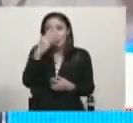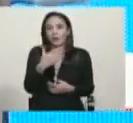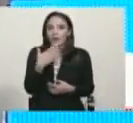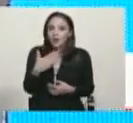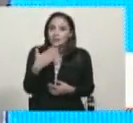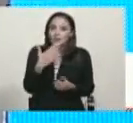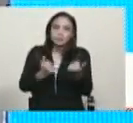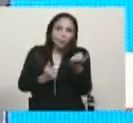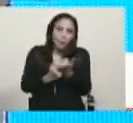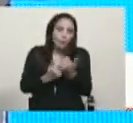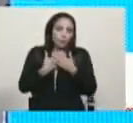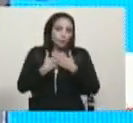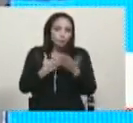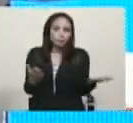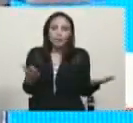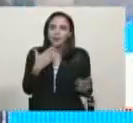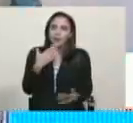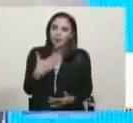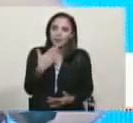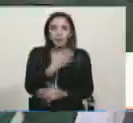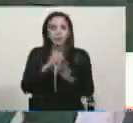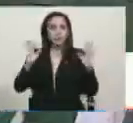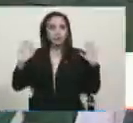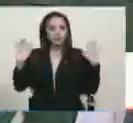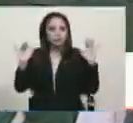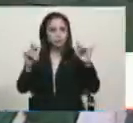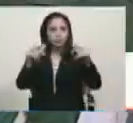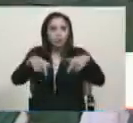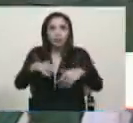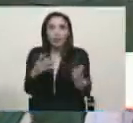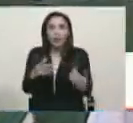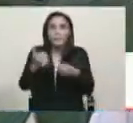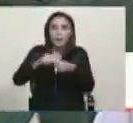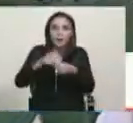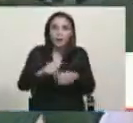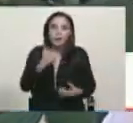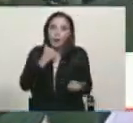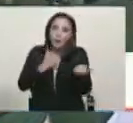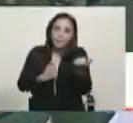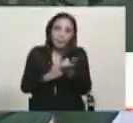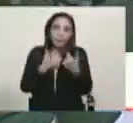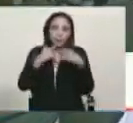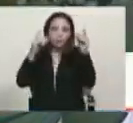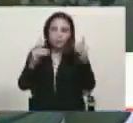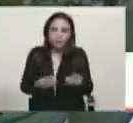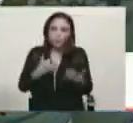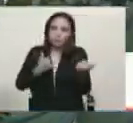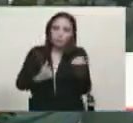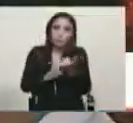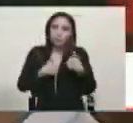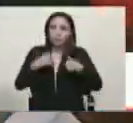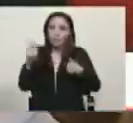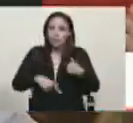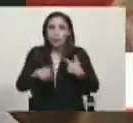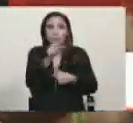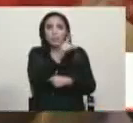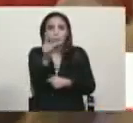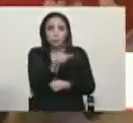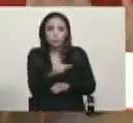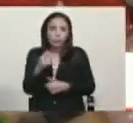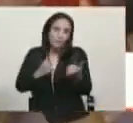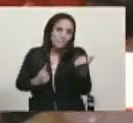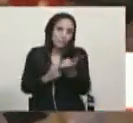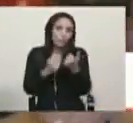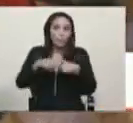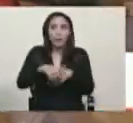expresiones de amor del pueblo que me recibió aquí en Maracaibo, su apoyo decidido. Y pido todo el apoyo del Zulia para el